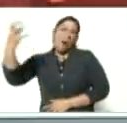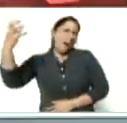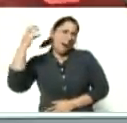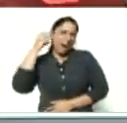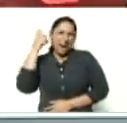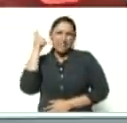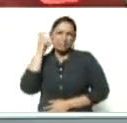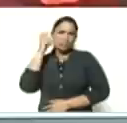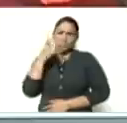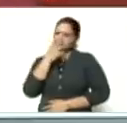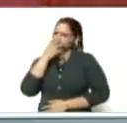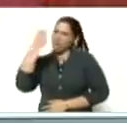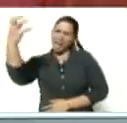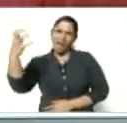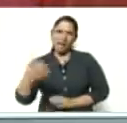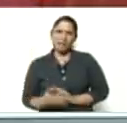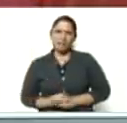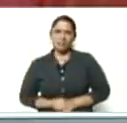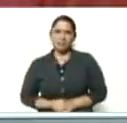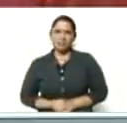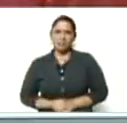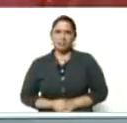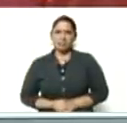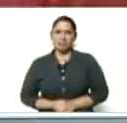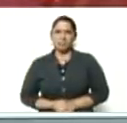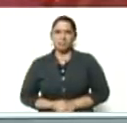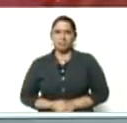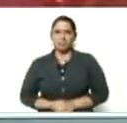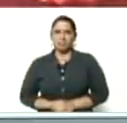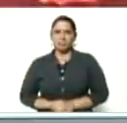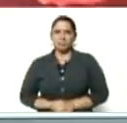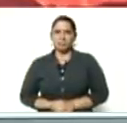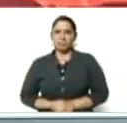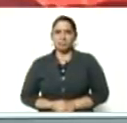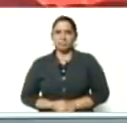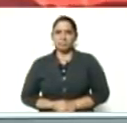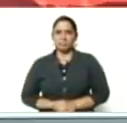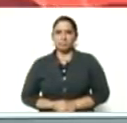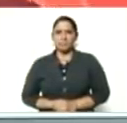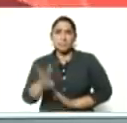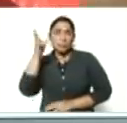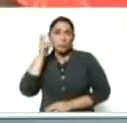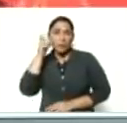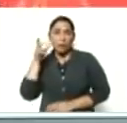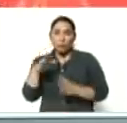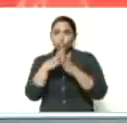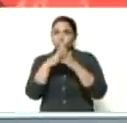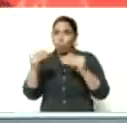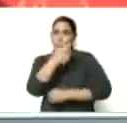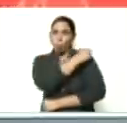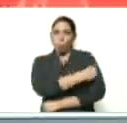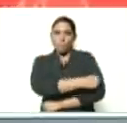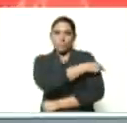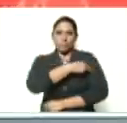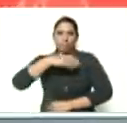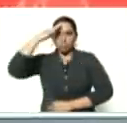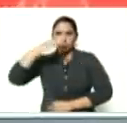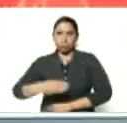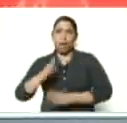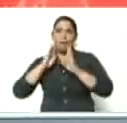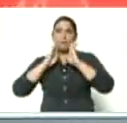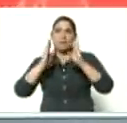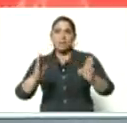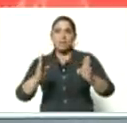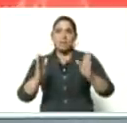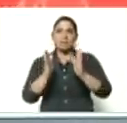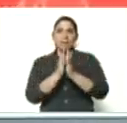ensordecedor que rodeó todas las instalaciones del Hospital Militar de la Avenida San Martín de